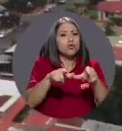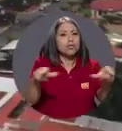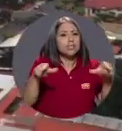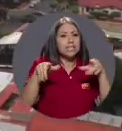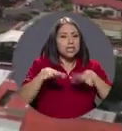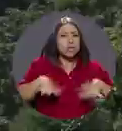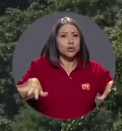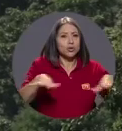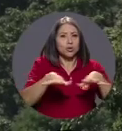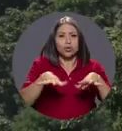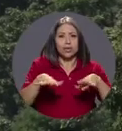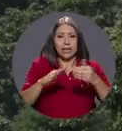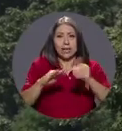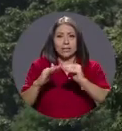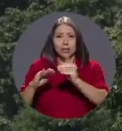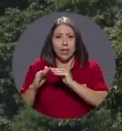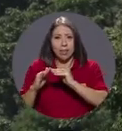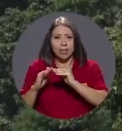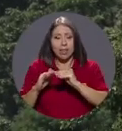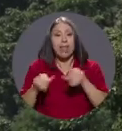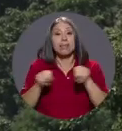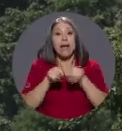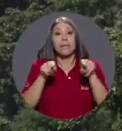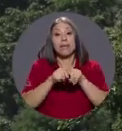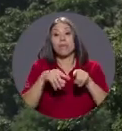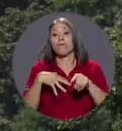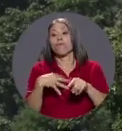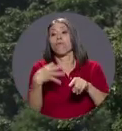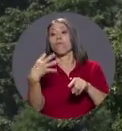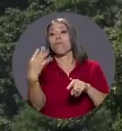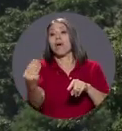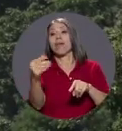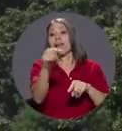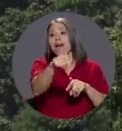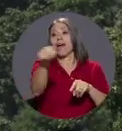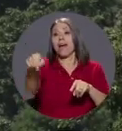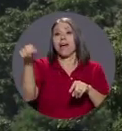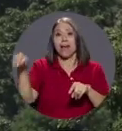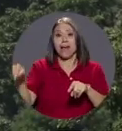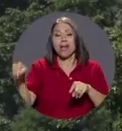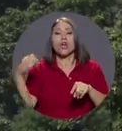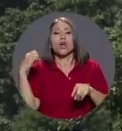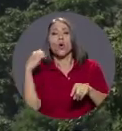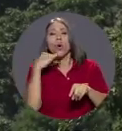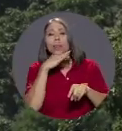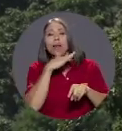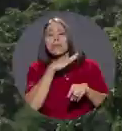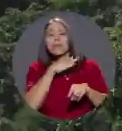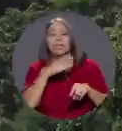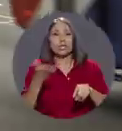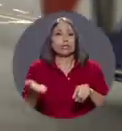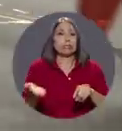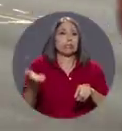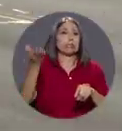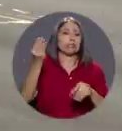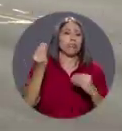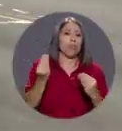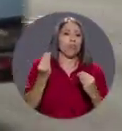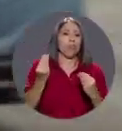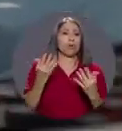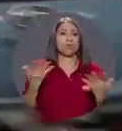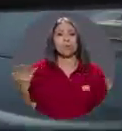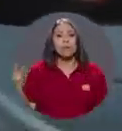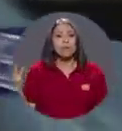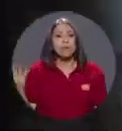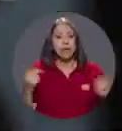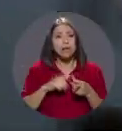las ciudades, digamos, fuera del área metropolitana, donde tenemos niveles de contaminación ambiental muy altos.